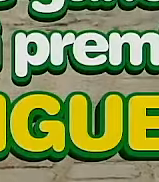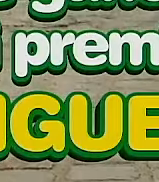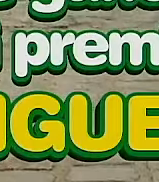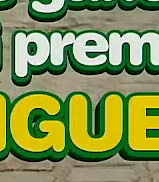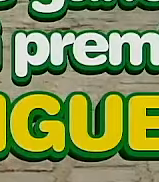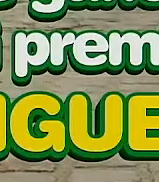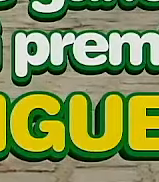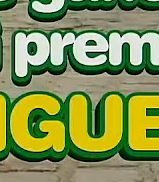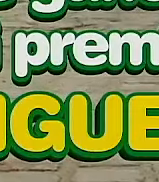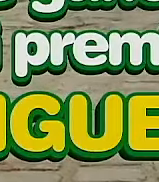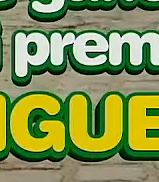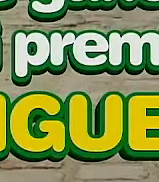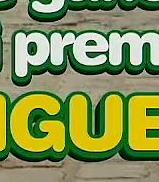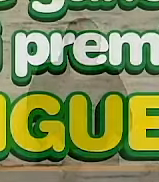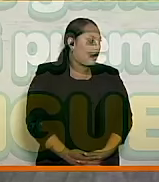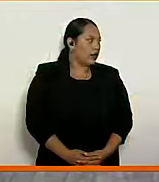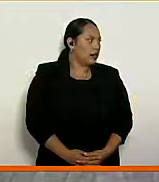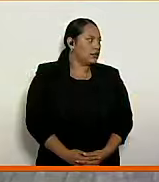te cambia la vida.